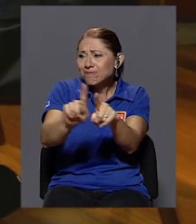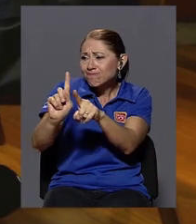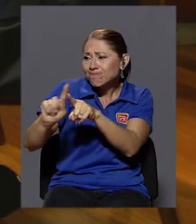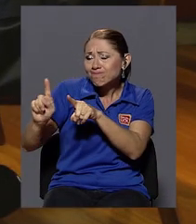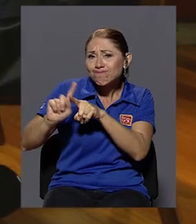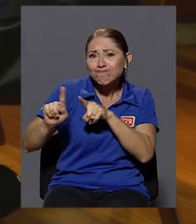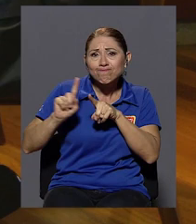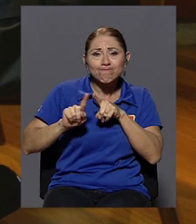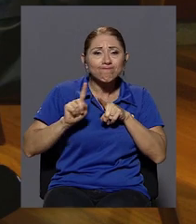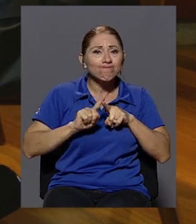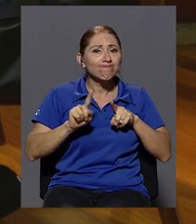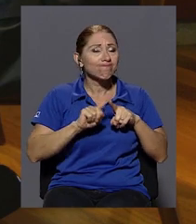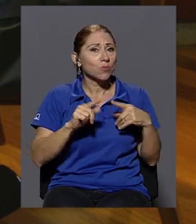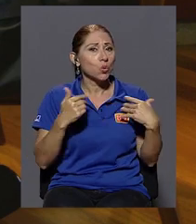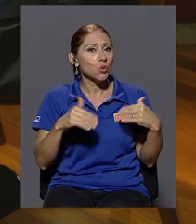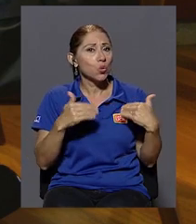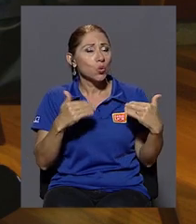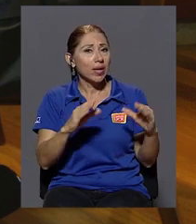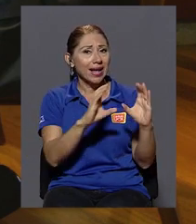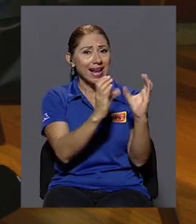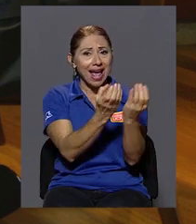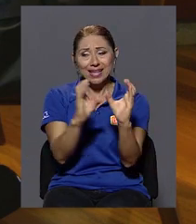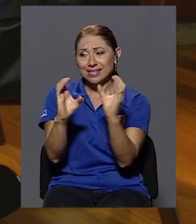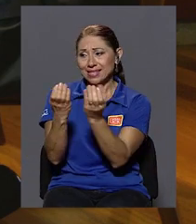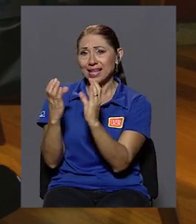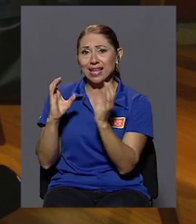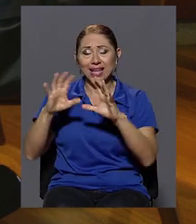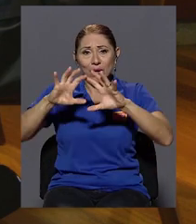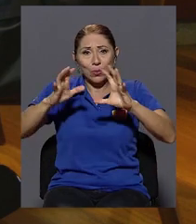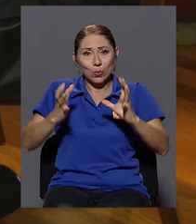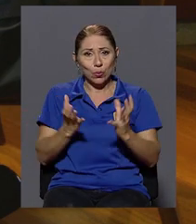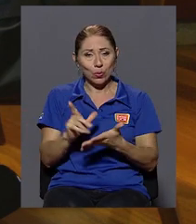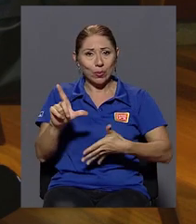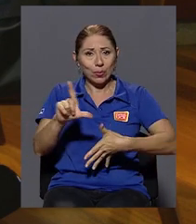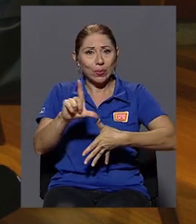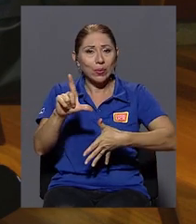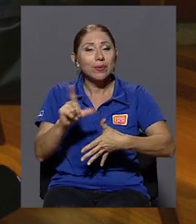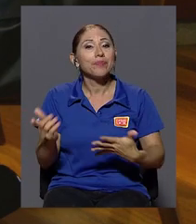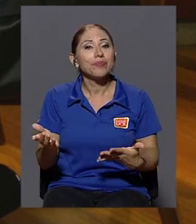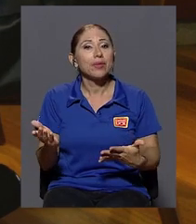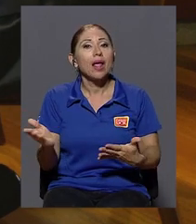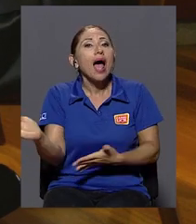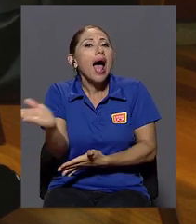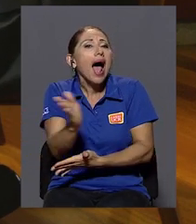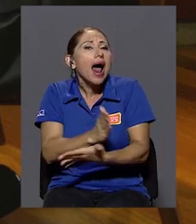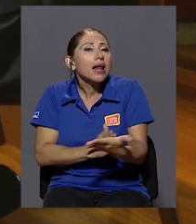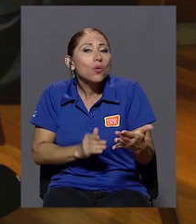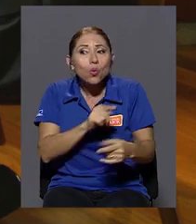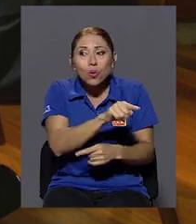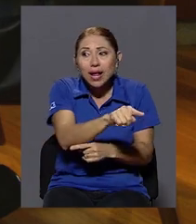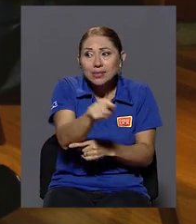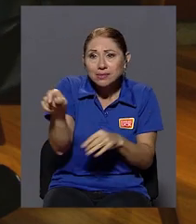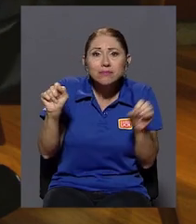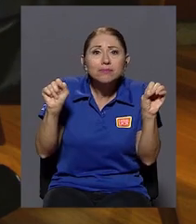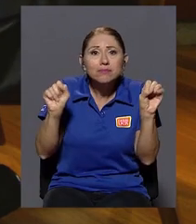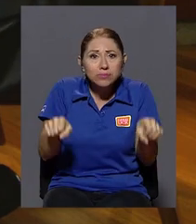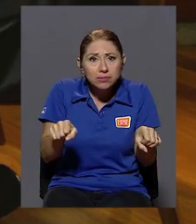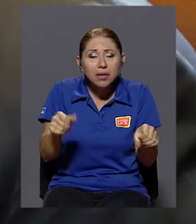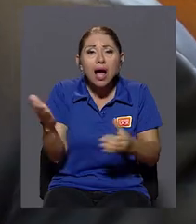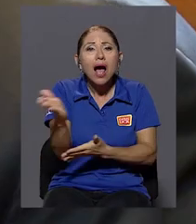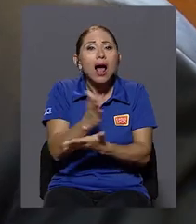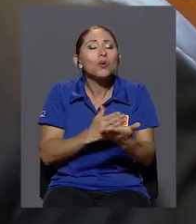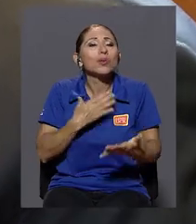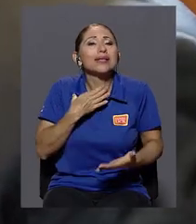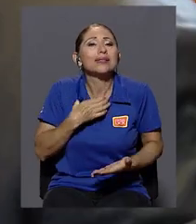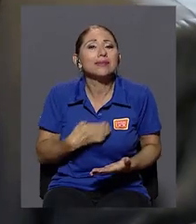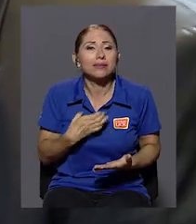distinta clase en el mundo latinoamericano. Algunas están en posibilidades y en el deseo